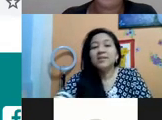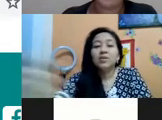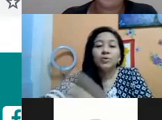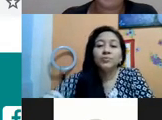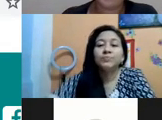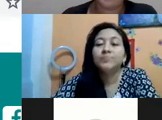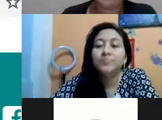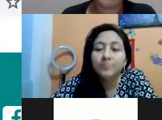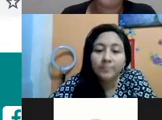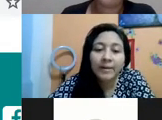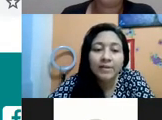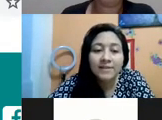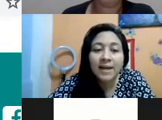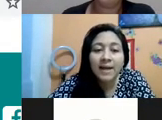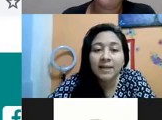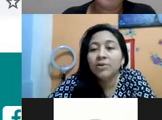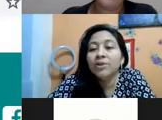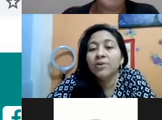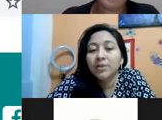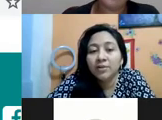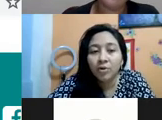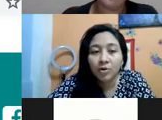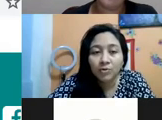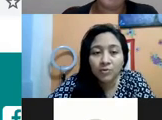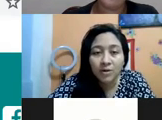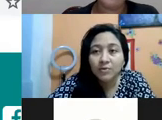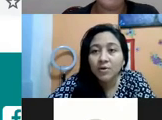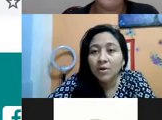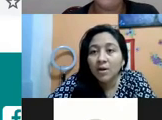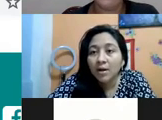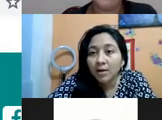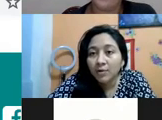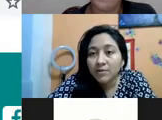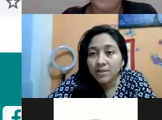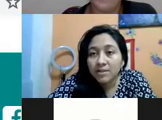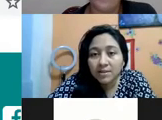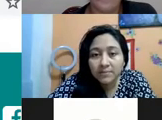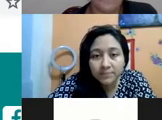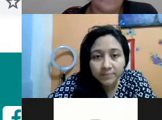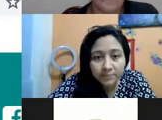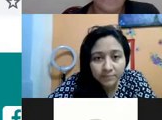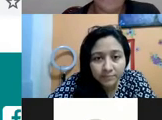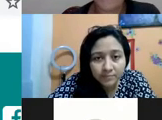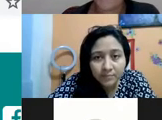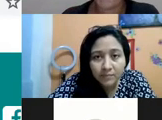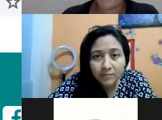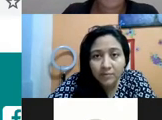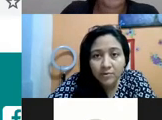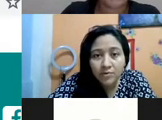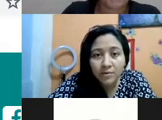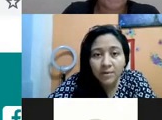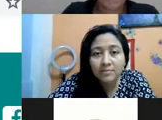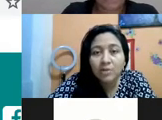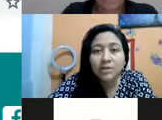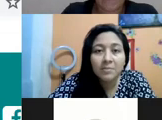aparezcan 5. Pero que sea aleatorio entre todos los usuarios. Algo dice en el chat. No